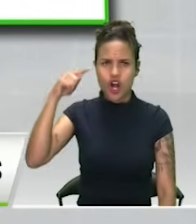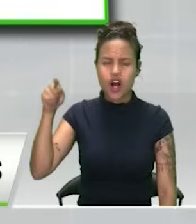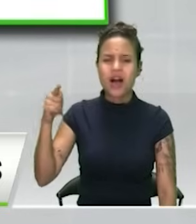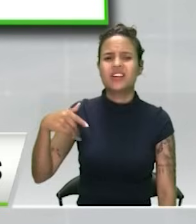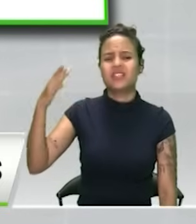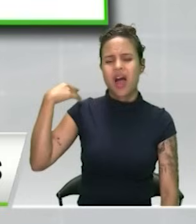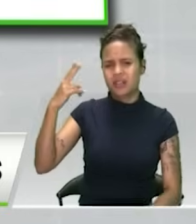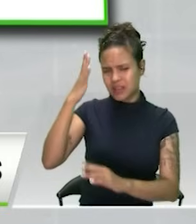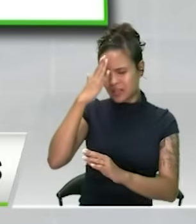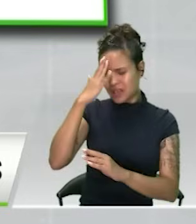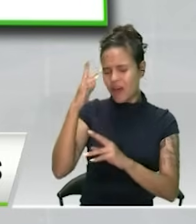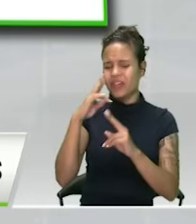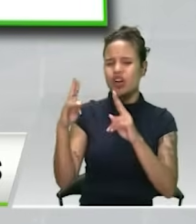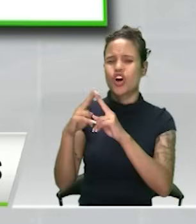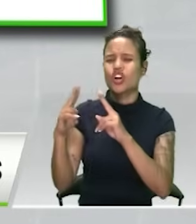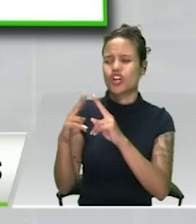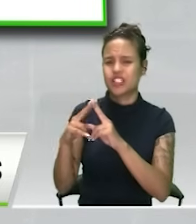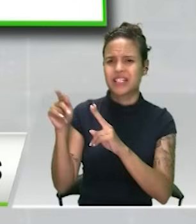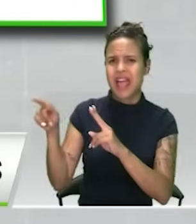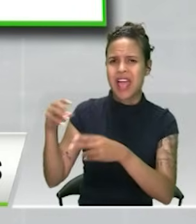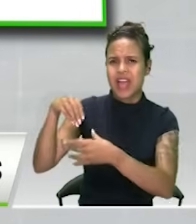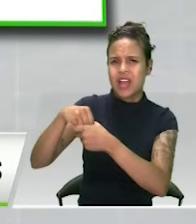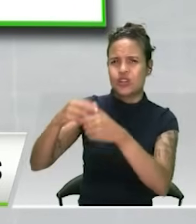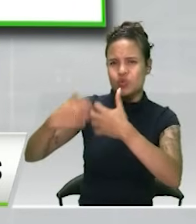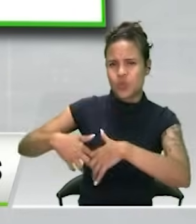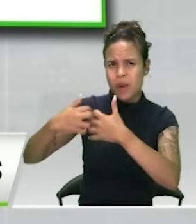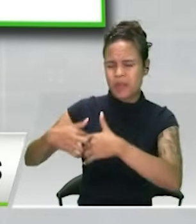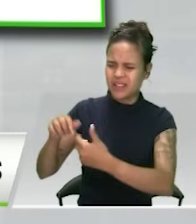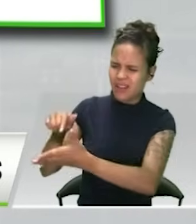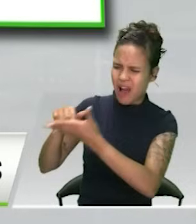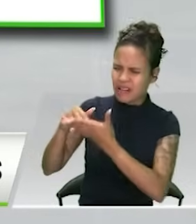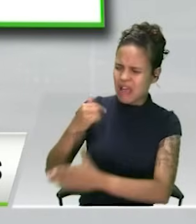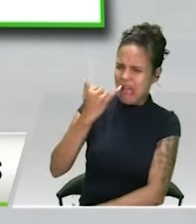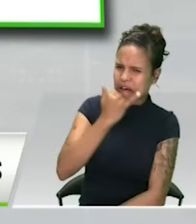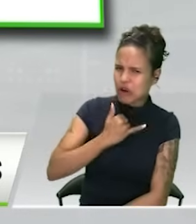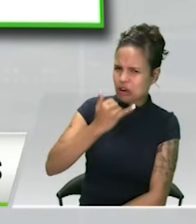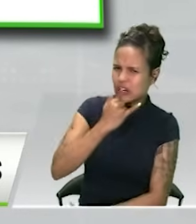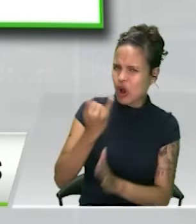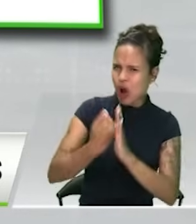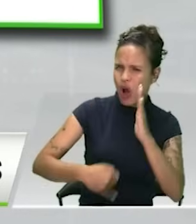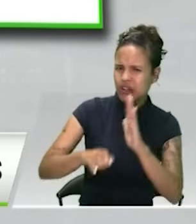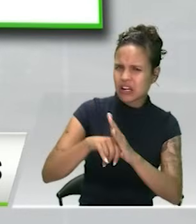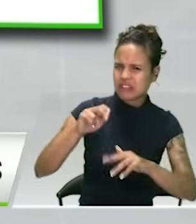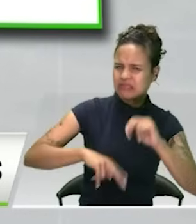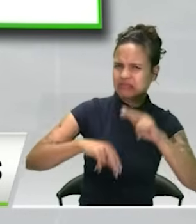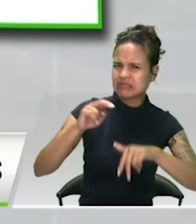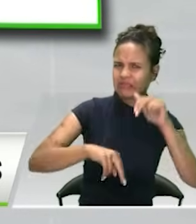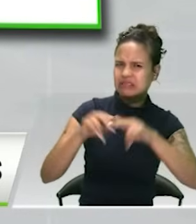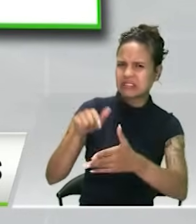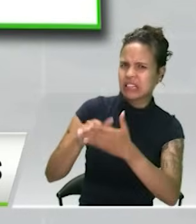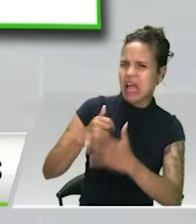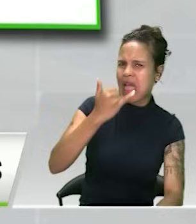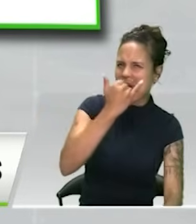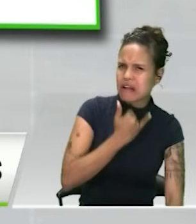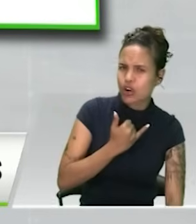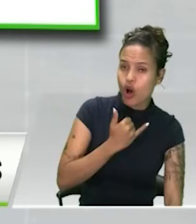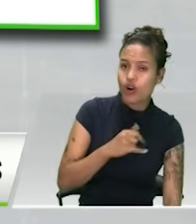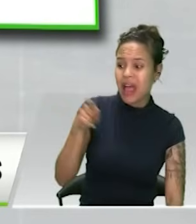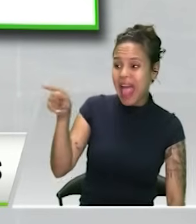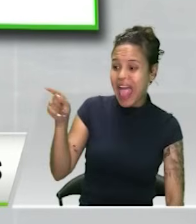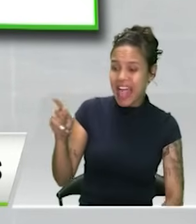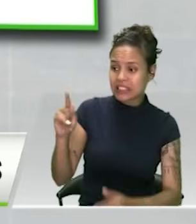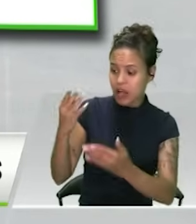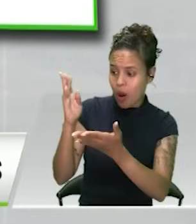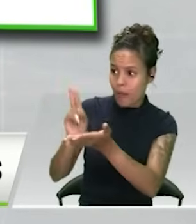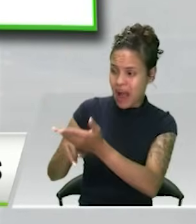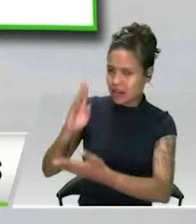de reaseguradora, concluyendo errores de diseño y construcción en Hidroituango. El documento fue ocultado por interesados